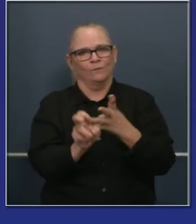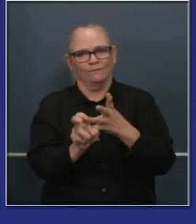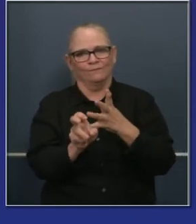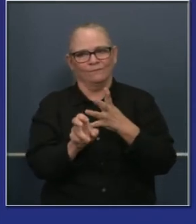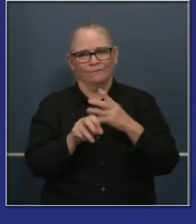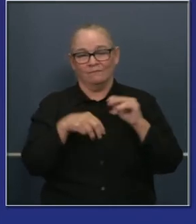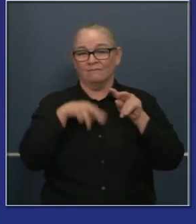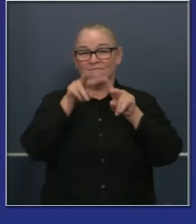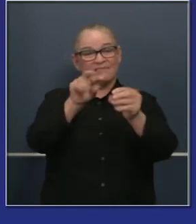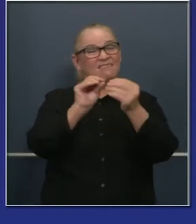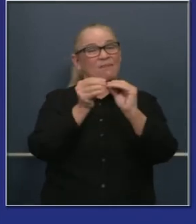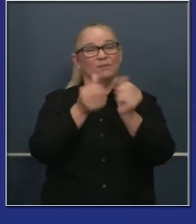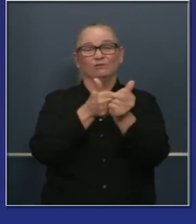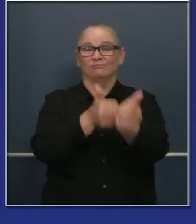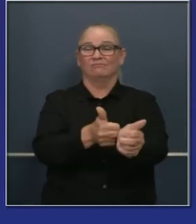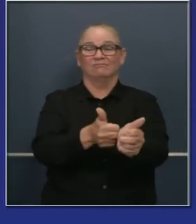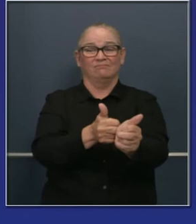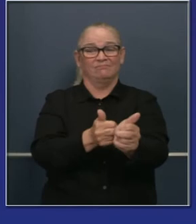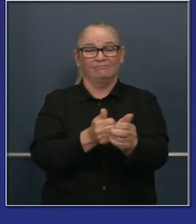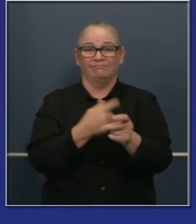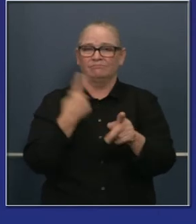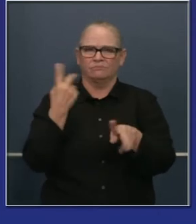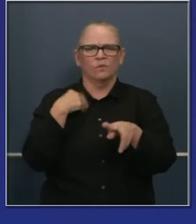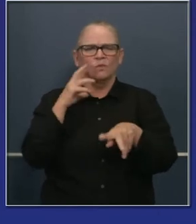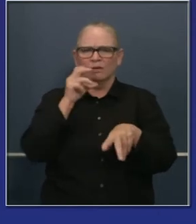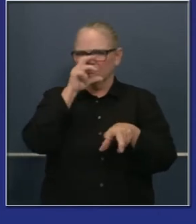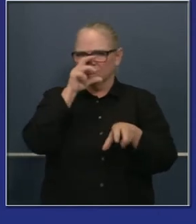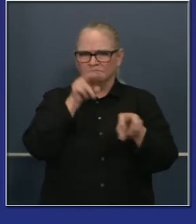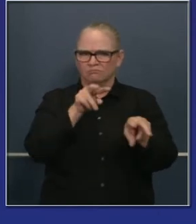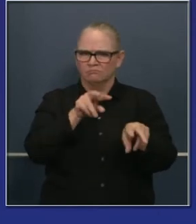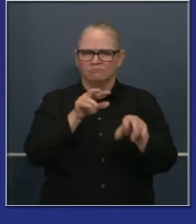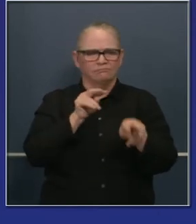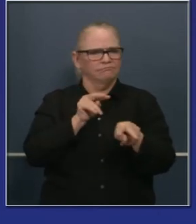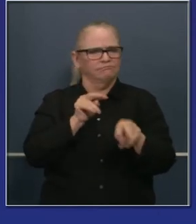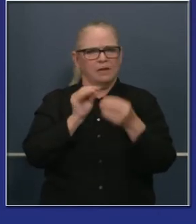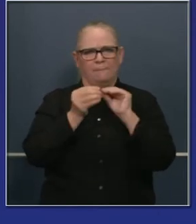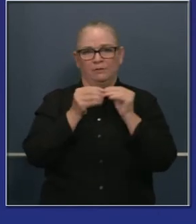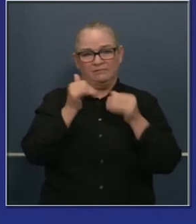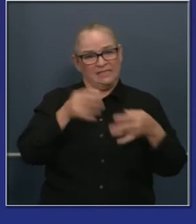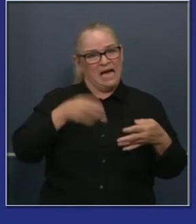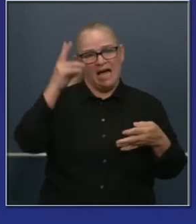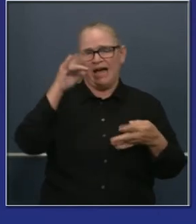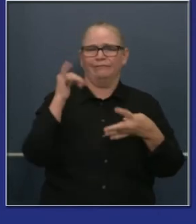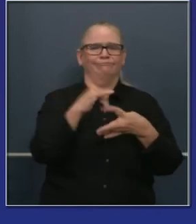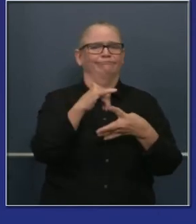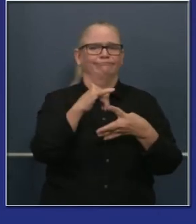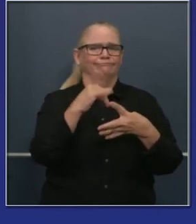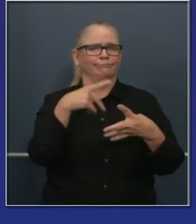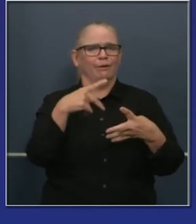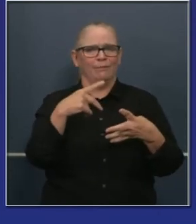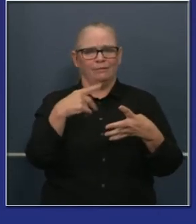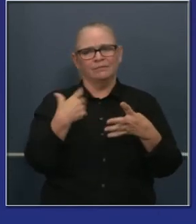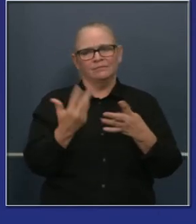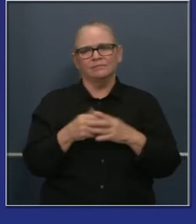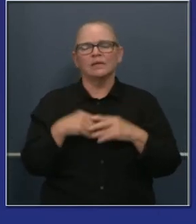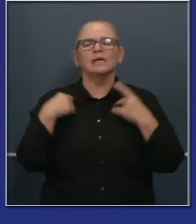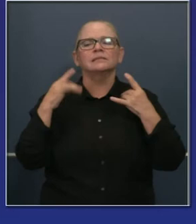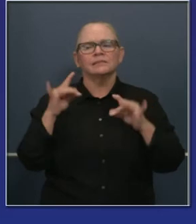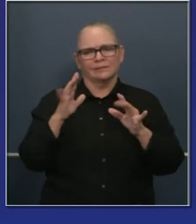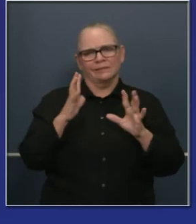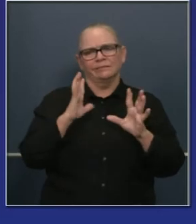estatus de un color al otro tenemos que ser vigilantes y con esta data y con el trabajo que hemos ya